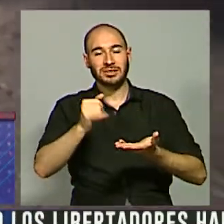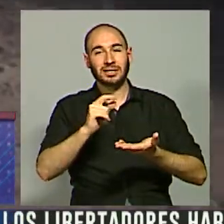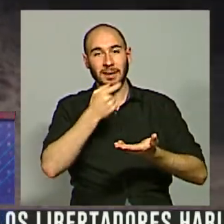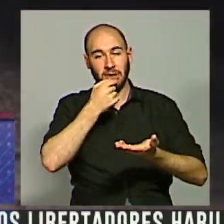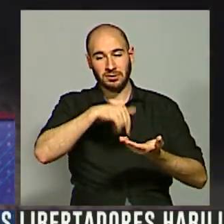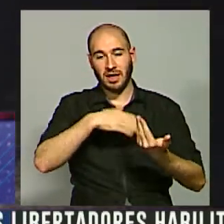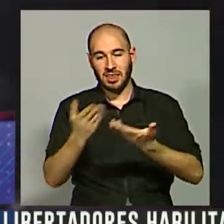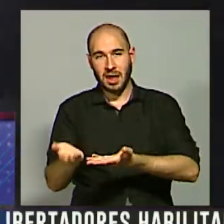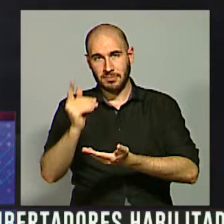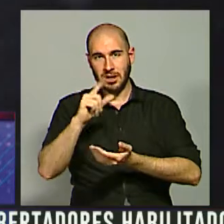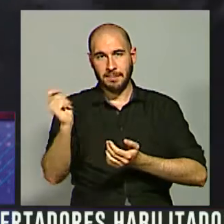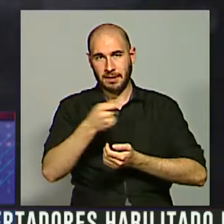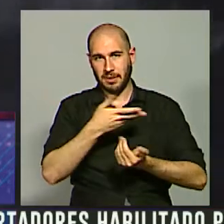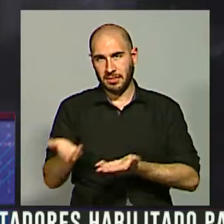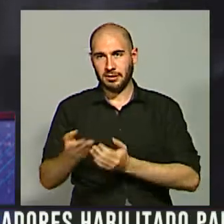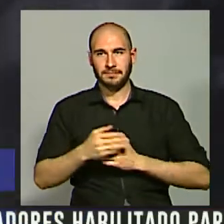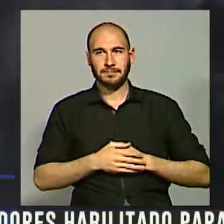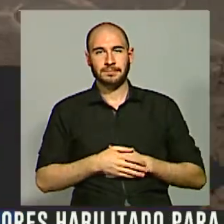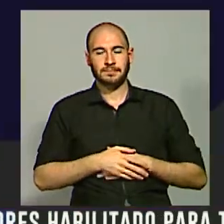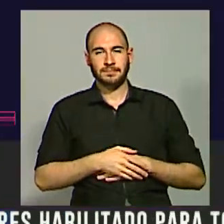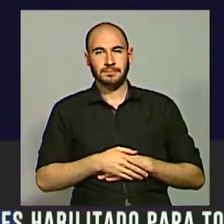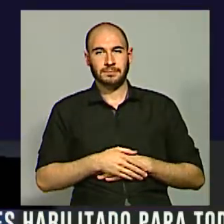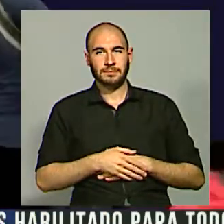la provincia a los pampeanos.